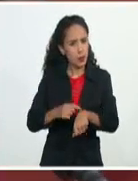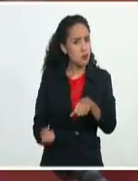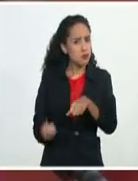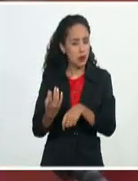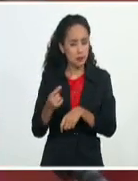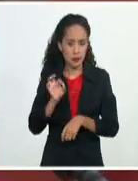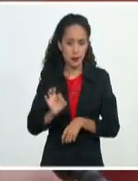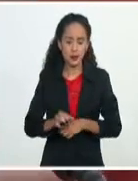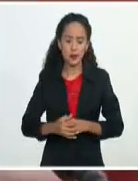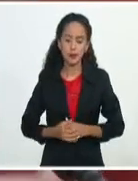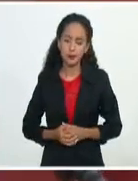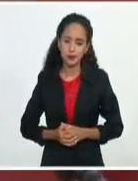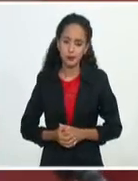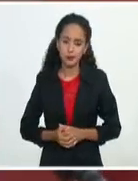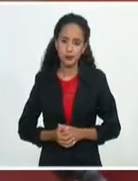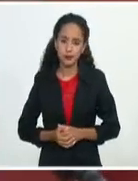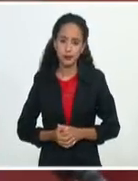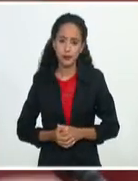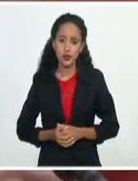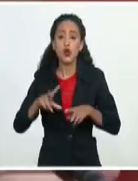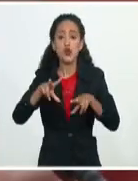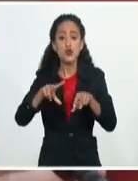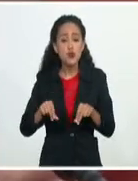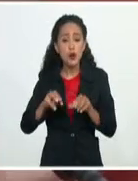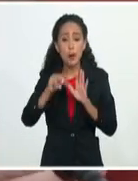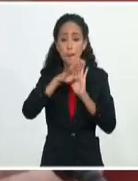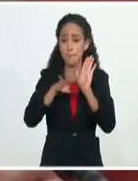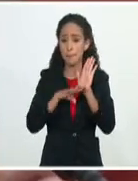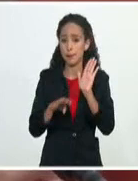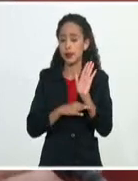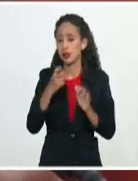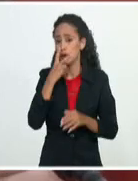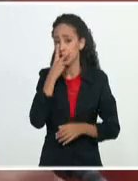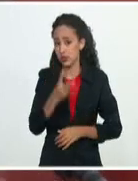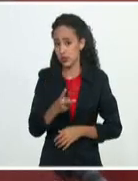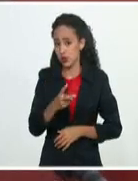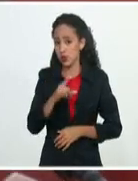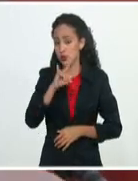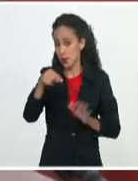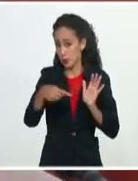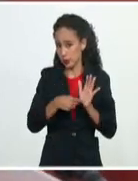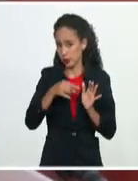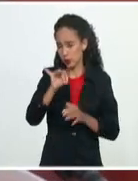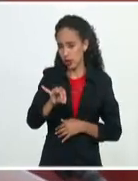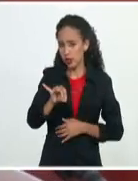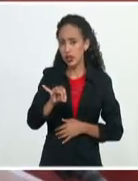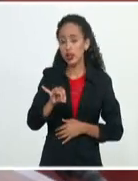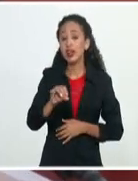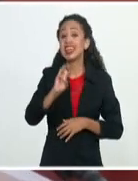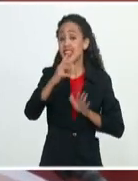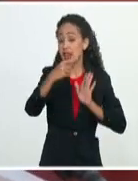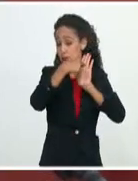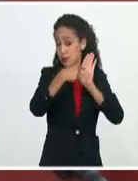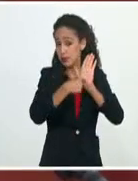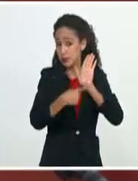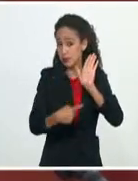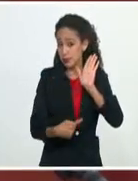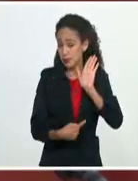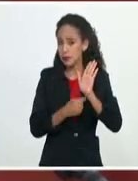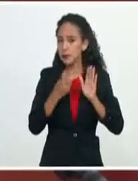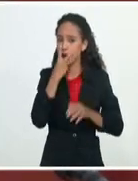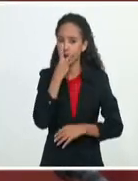protocolo 1.7 y en esta presentación se definen tres pilares estratégicos para mejorar los resultados clínicos e incrementar la